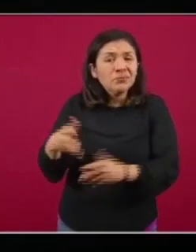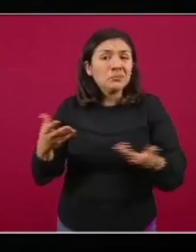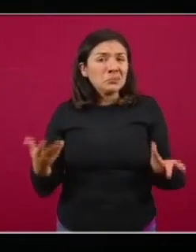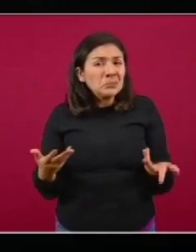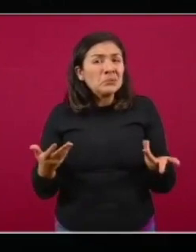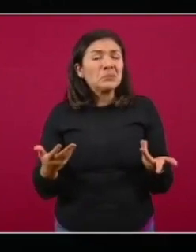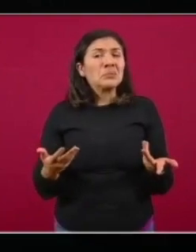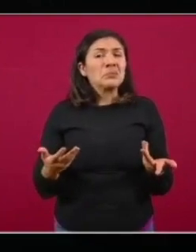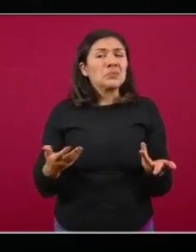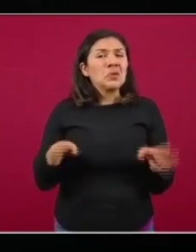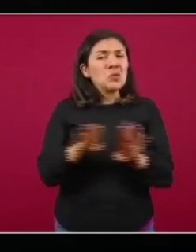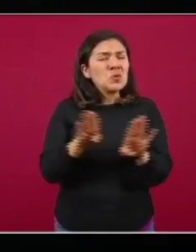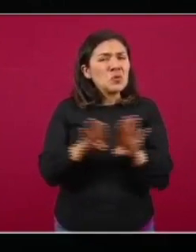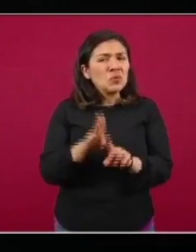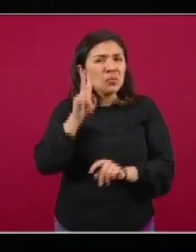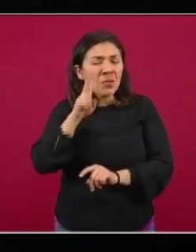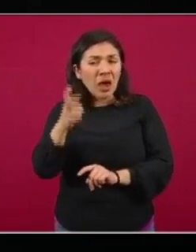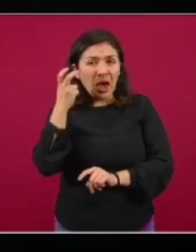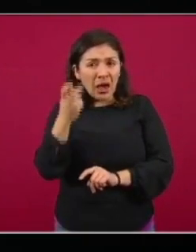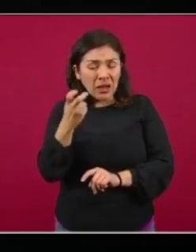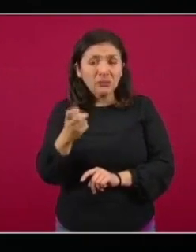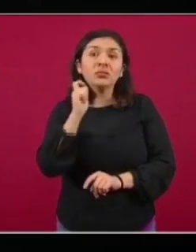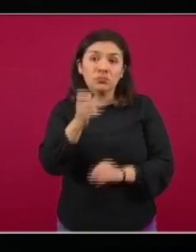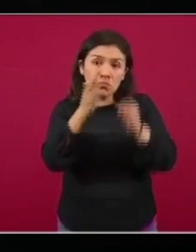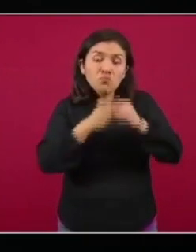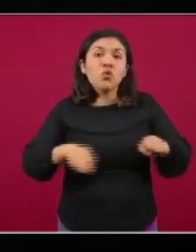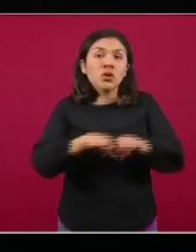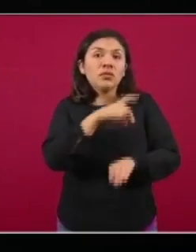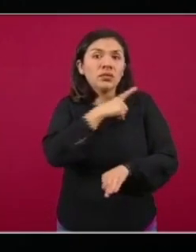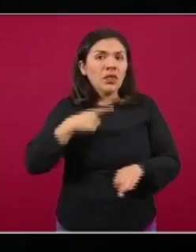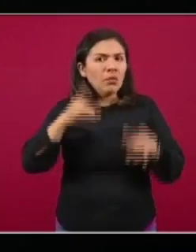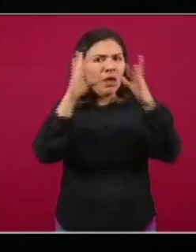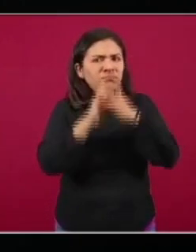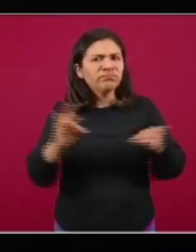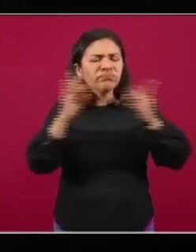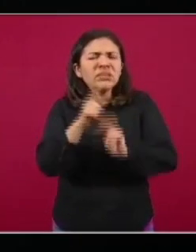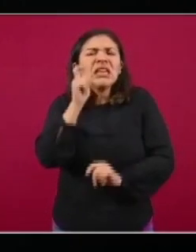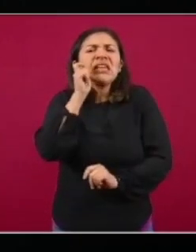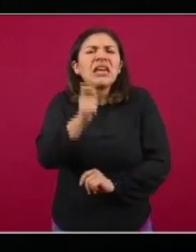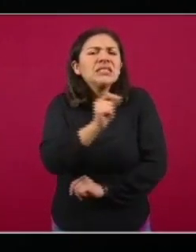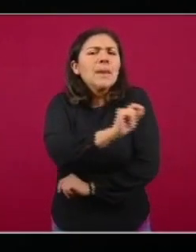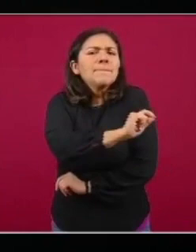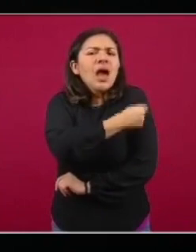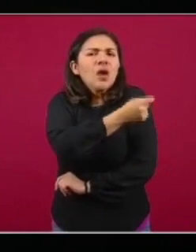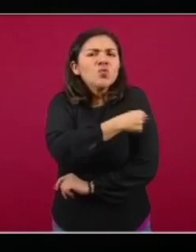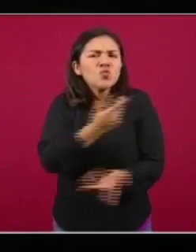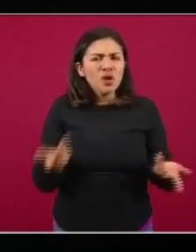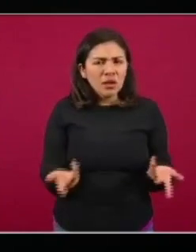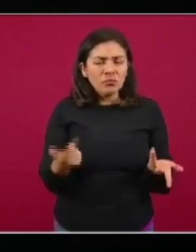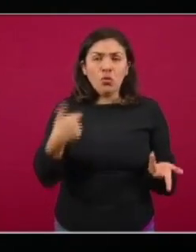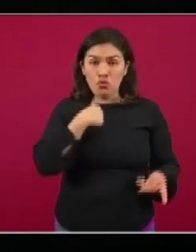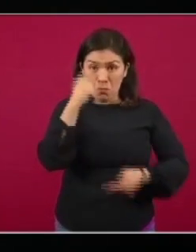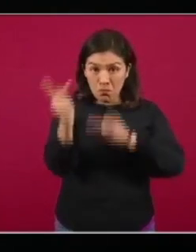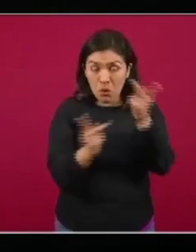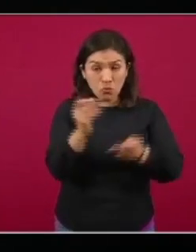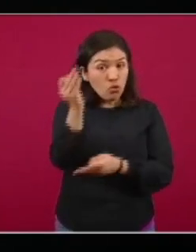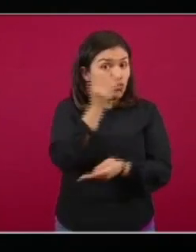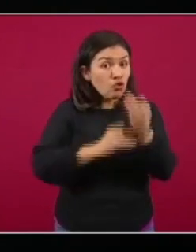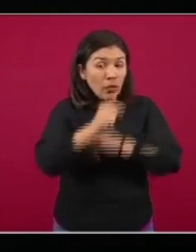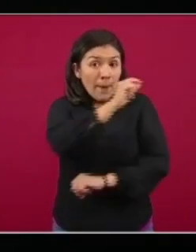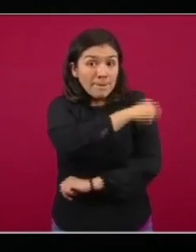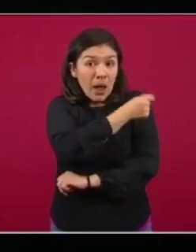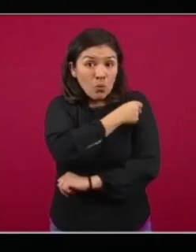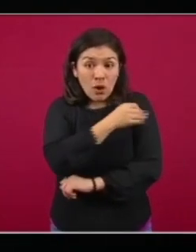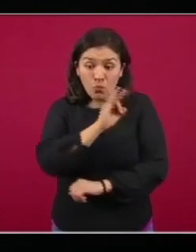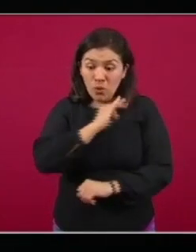Y de alguna manera es importante aclarar qué es una vacuna. Mi pregunta es, ¿todas las vacunas fortalecen